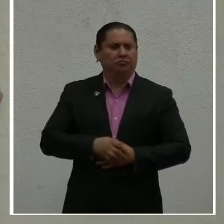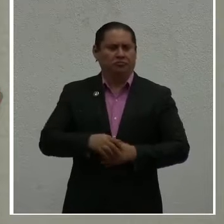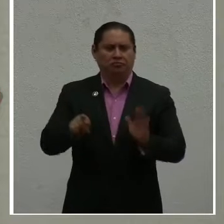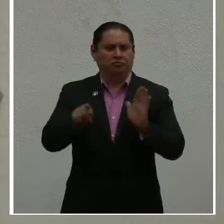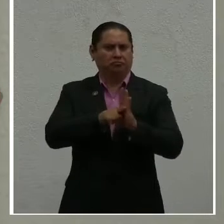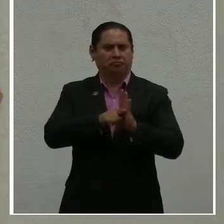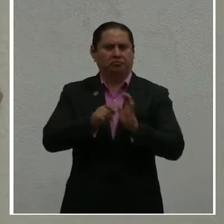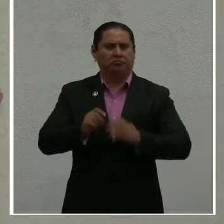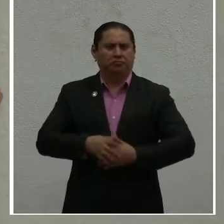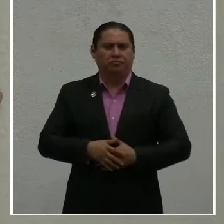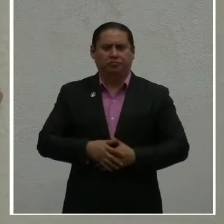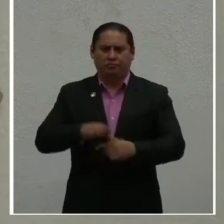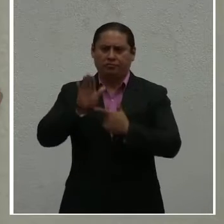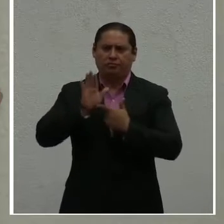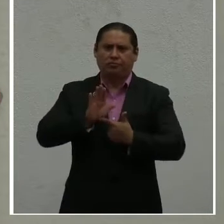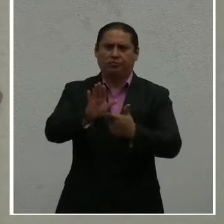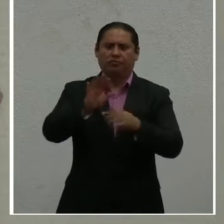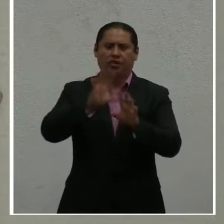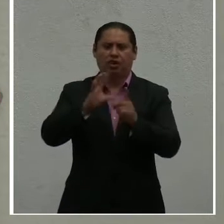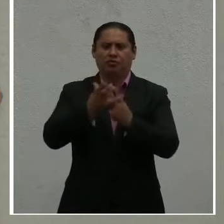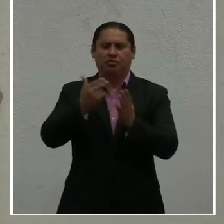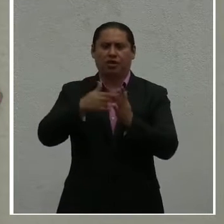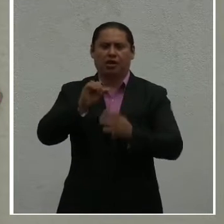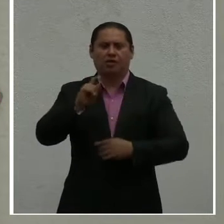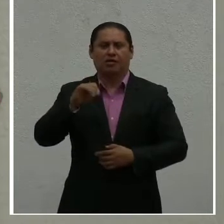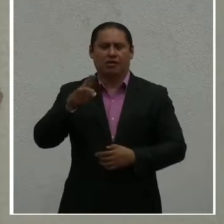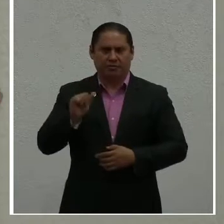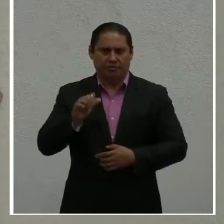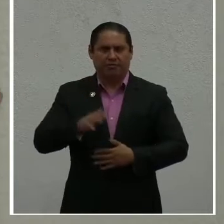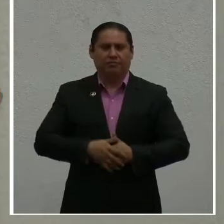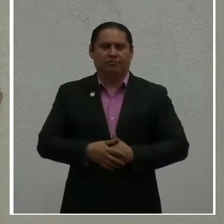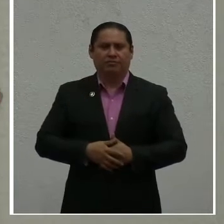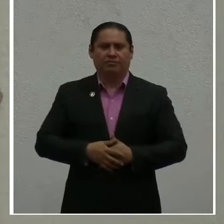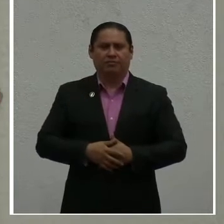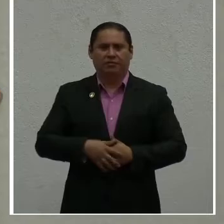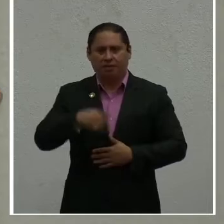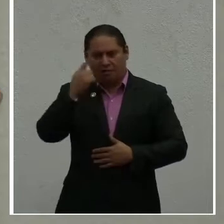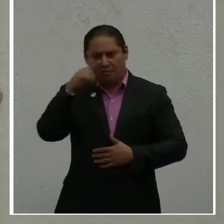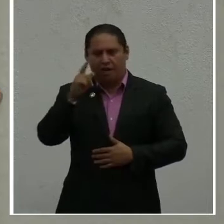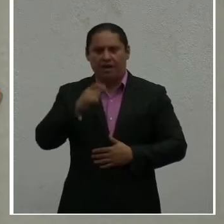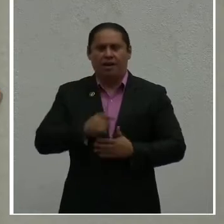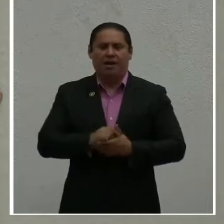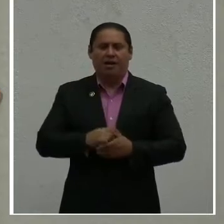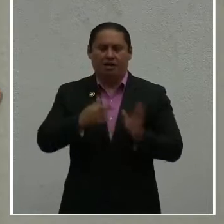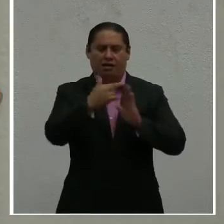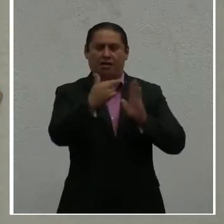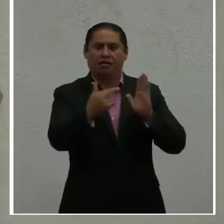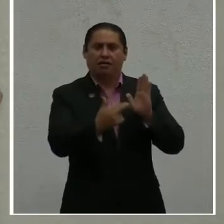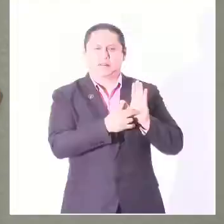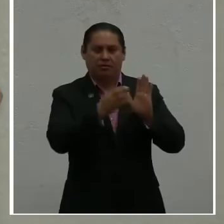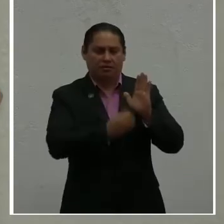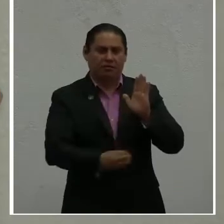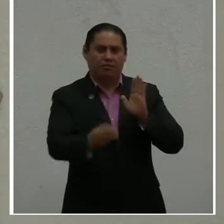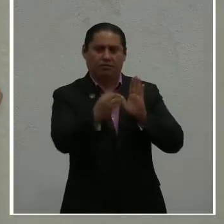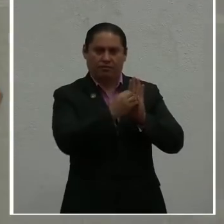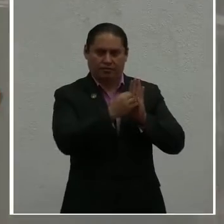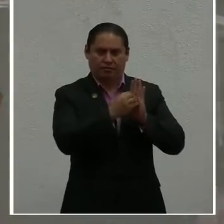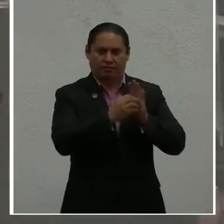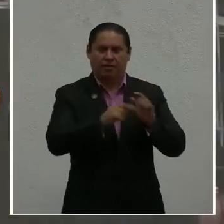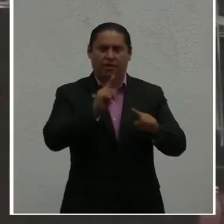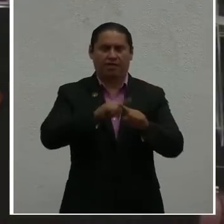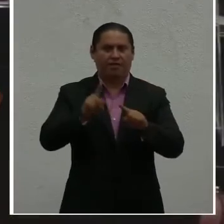El dictamen que presenta la Comisión de Hacienda respecto a la aprobación de la reforma y adición de las